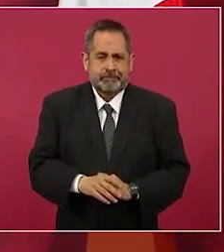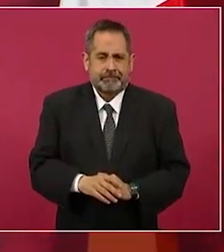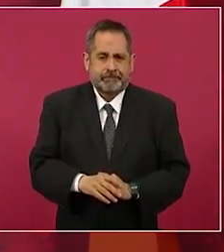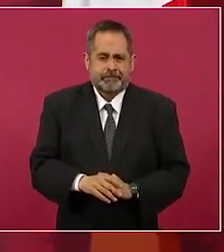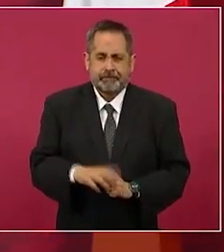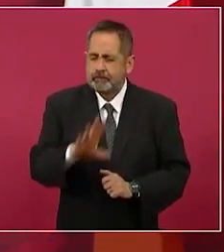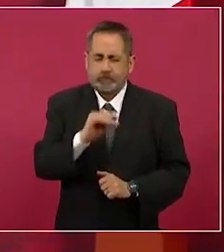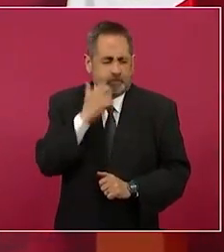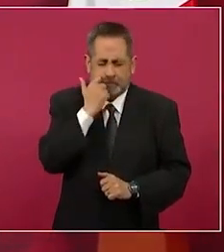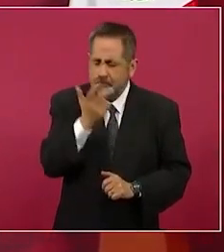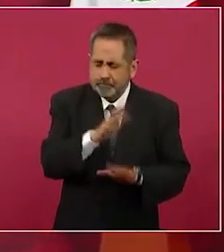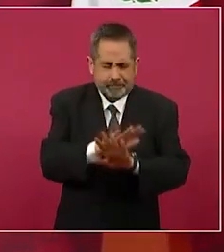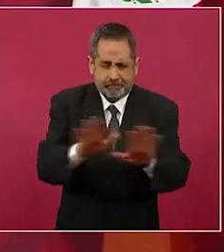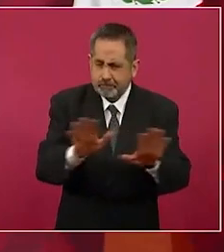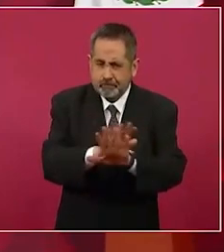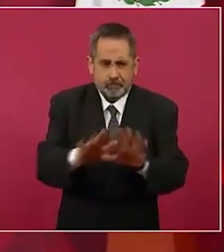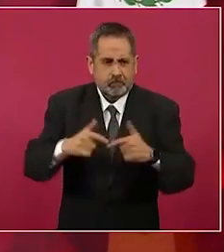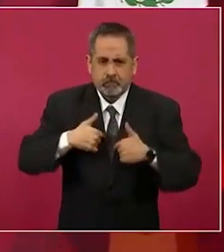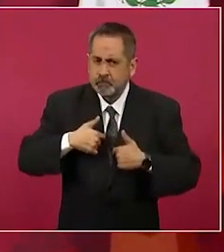No quiero nada de eso.